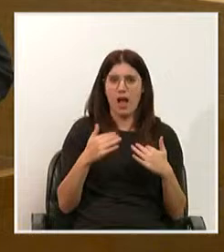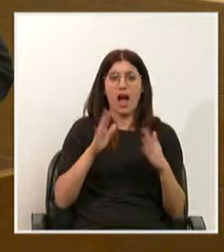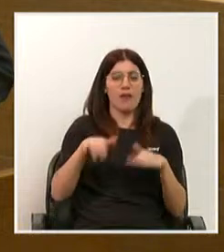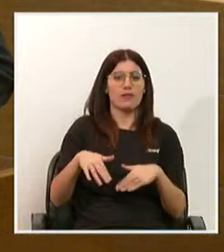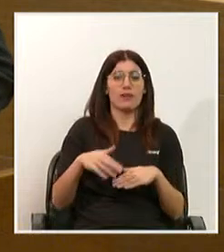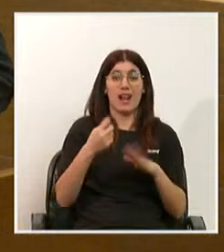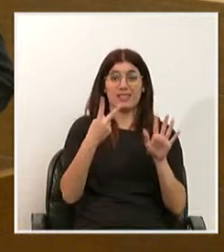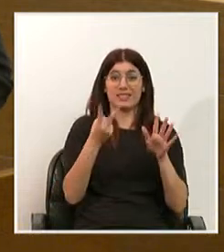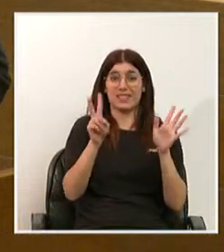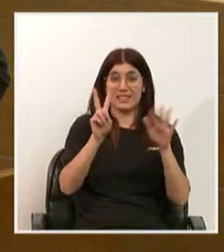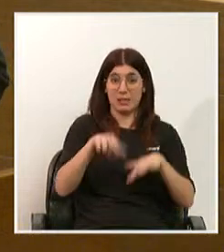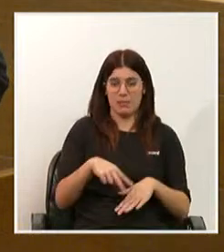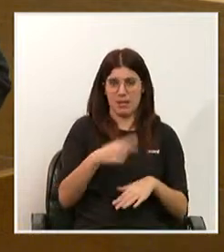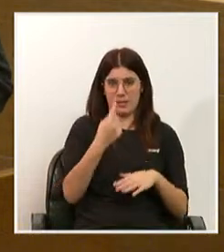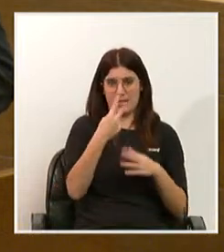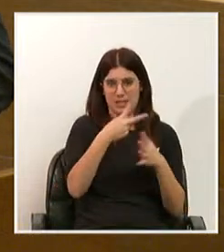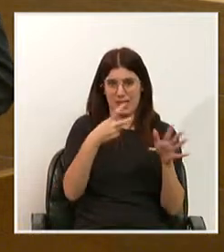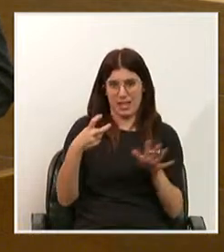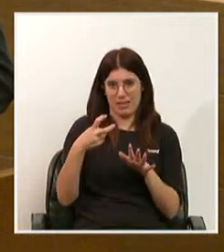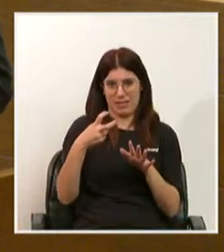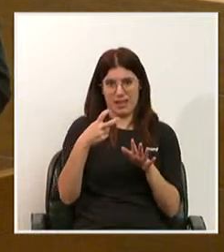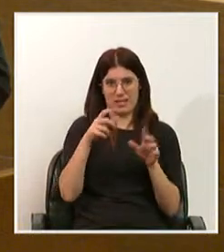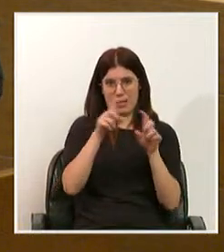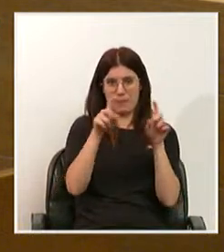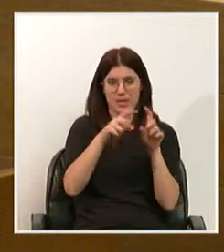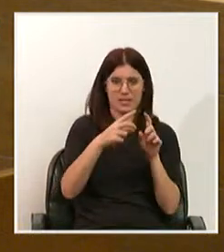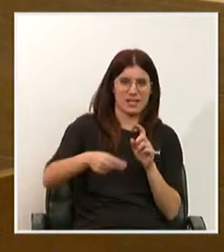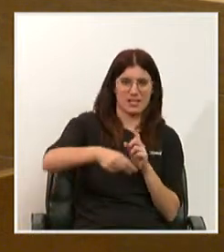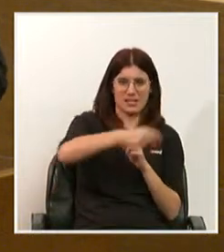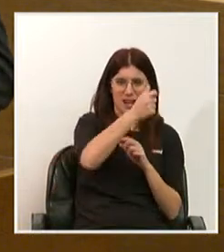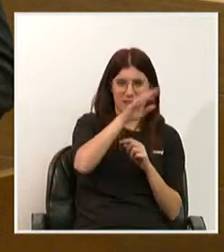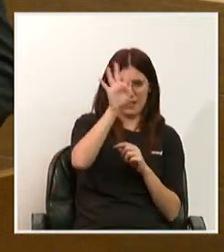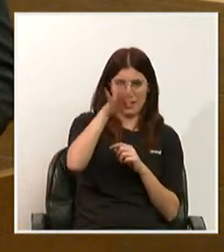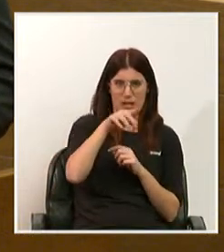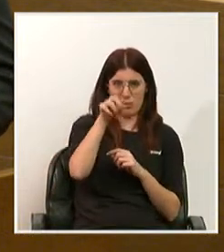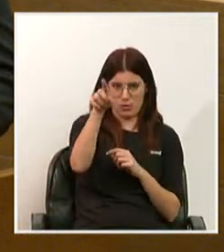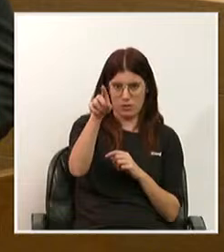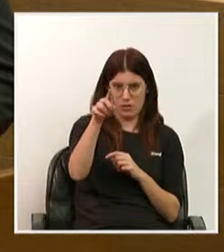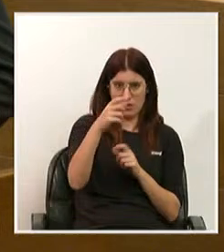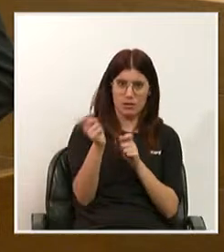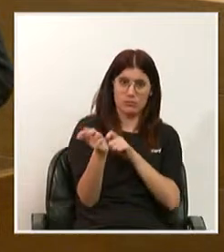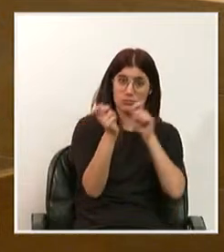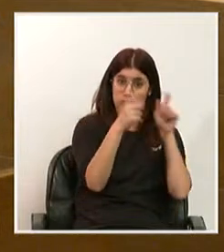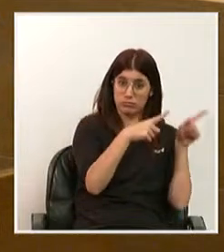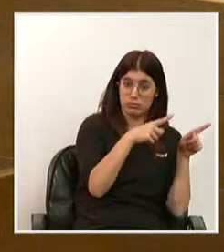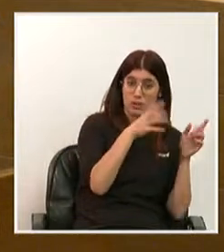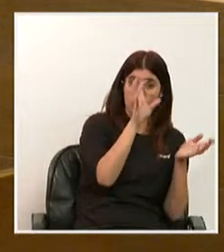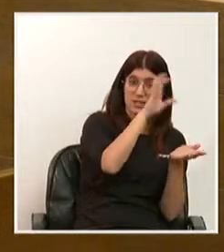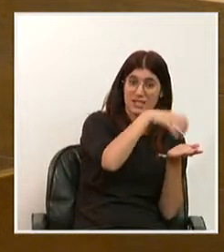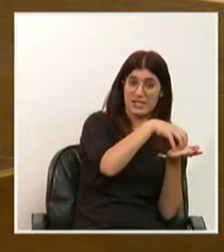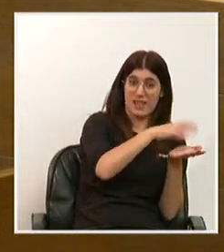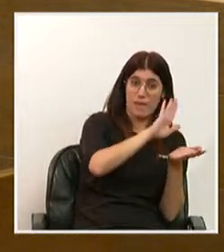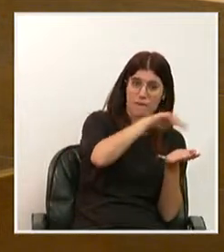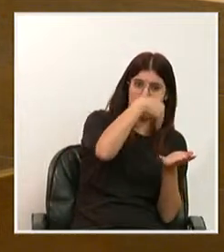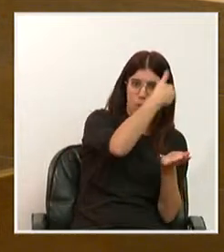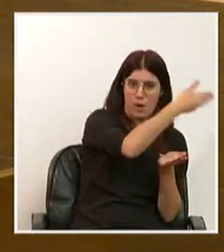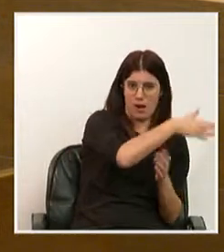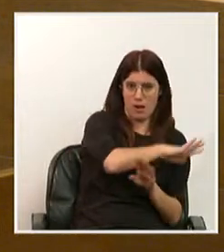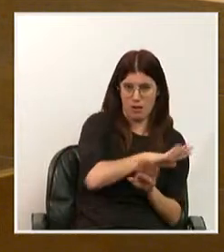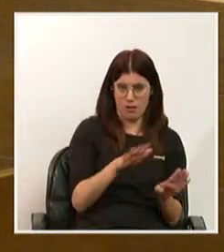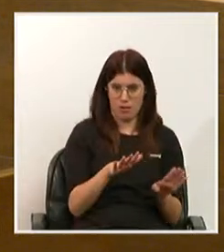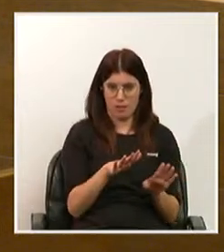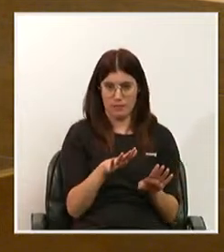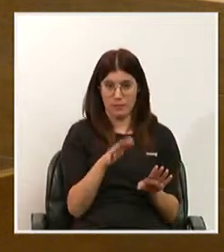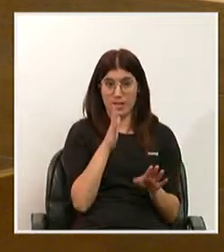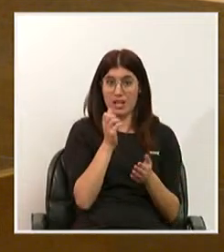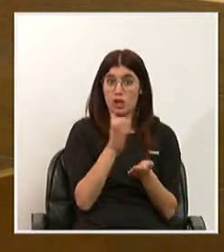de 7700 empresas tuvieran que salir de Cataluña que trasladaran su sede social fuera de Cataluña y en